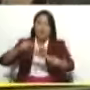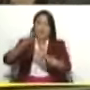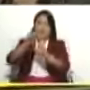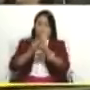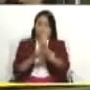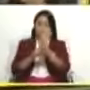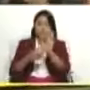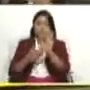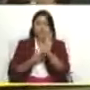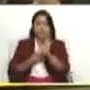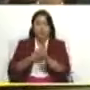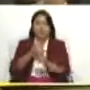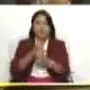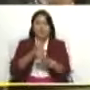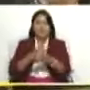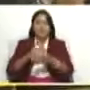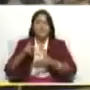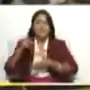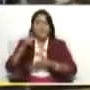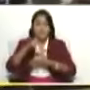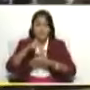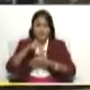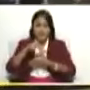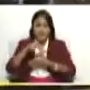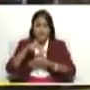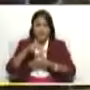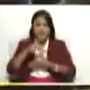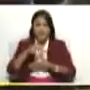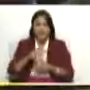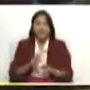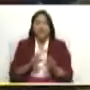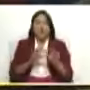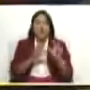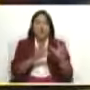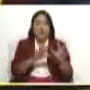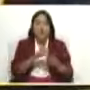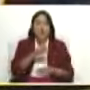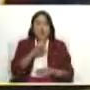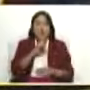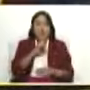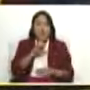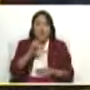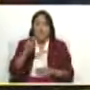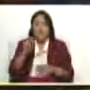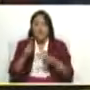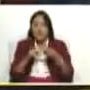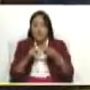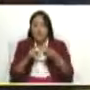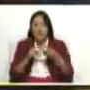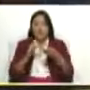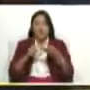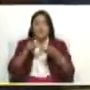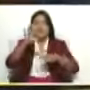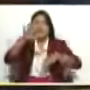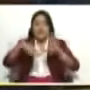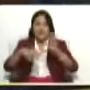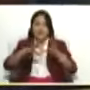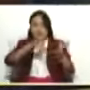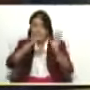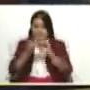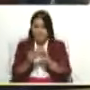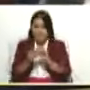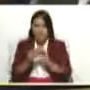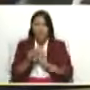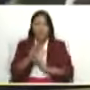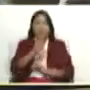de estos juegos olímpicos un total de ocho medallas de oro 20 de plata y 15 de bronce para sumar como